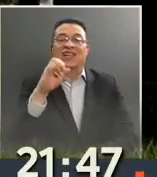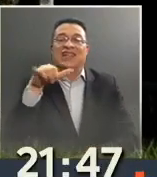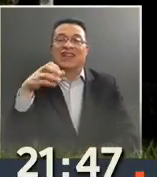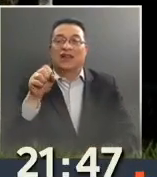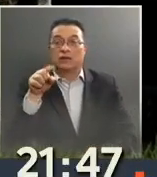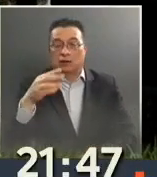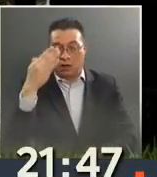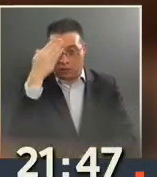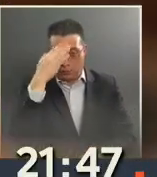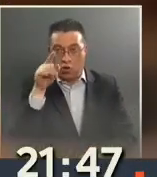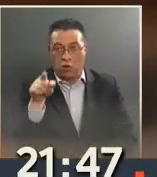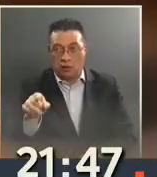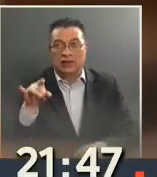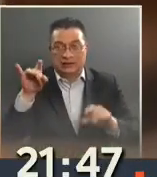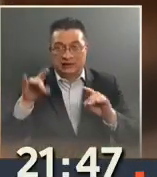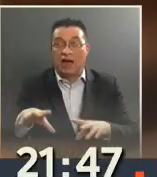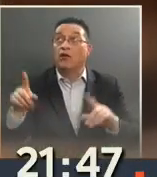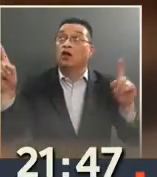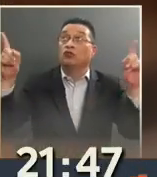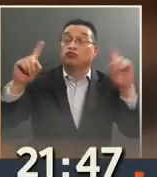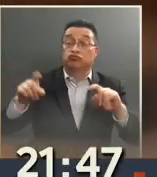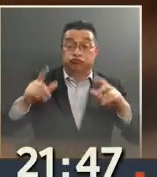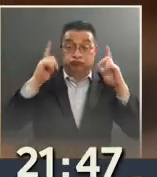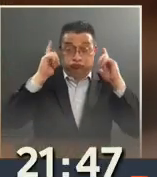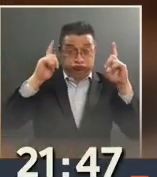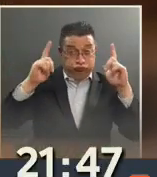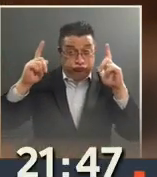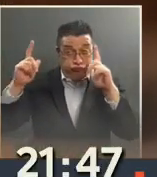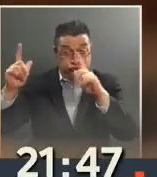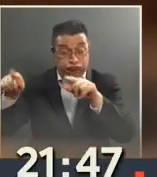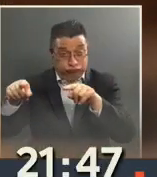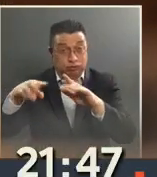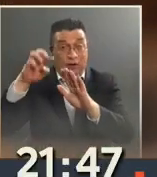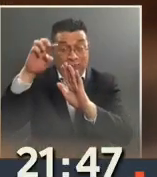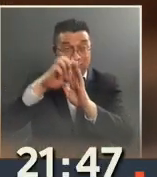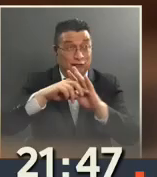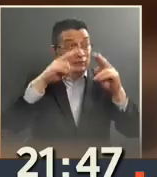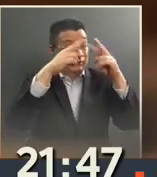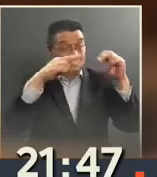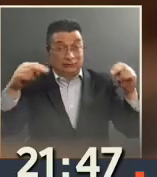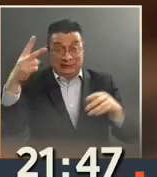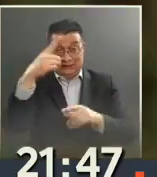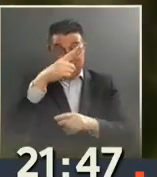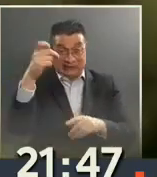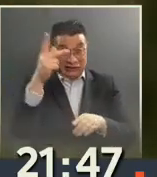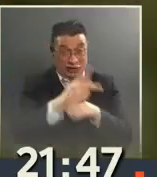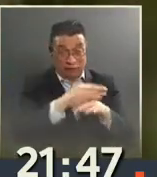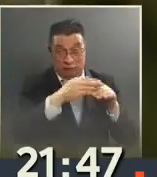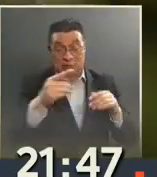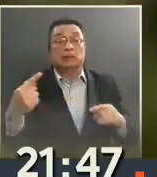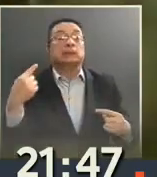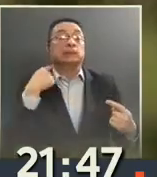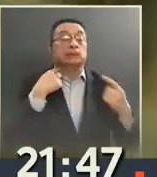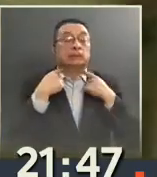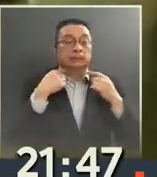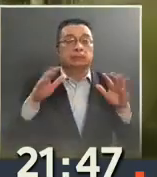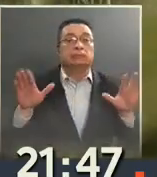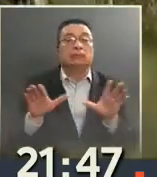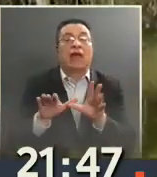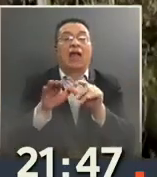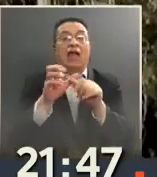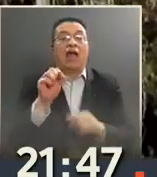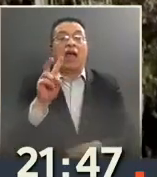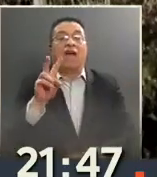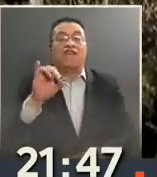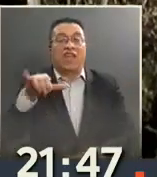preocupan. Sabe que las torres de alta tensión, parte de este proyecto de más de 100 kilómetros, afectarán a sus abejas. De hecho, un estudio